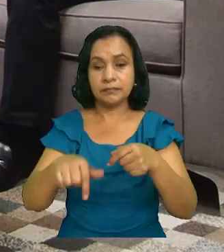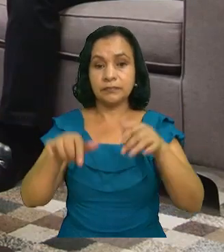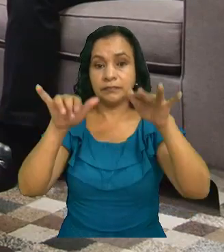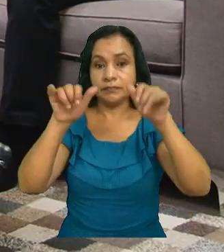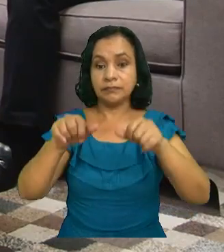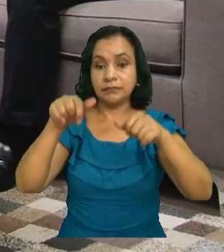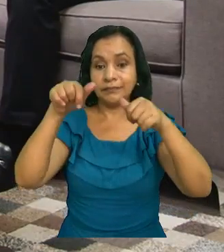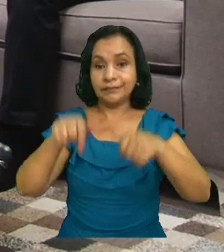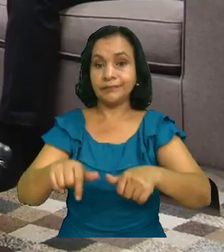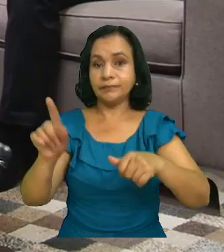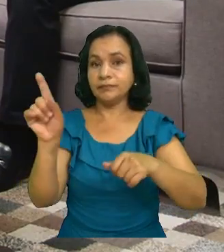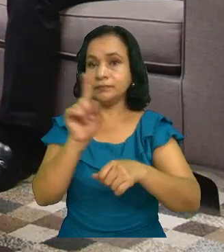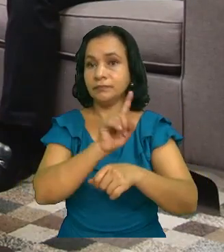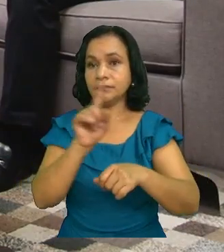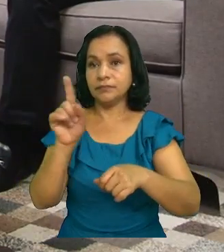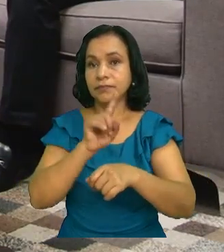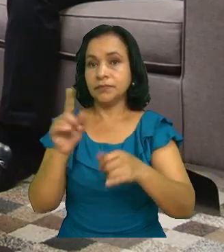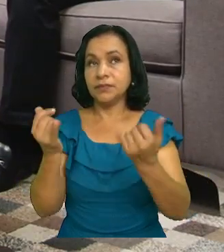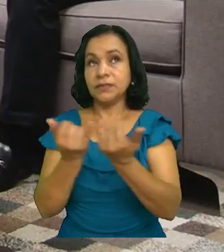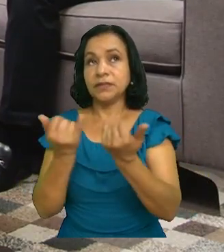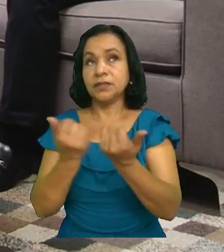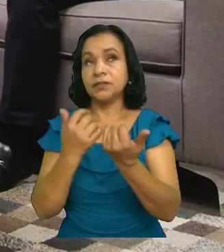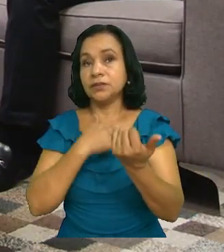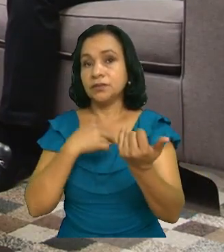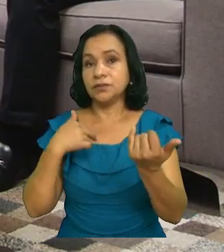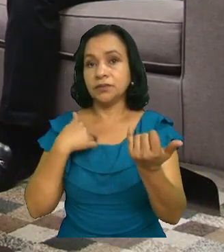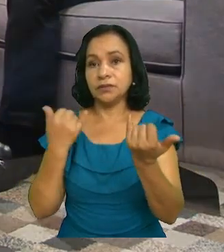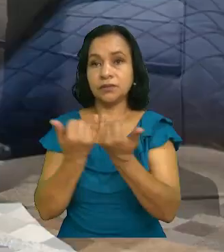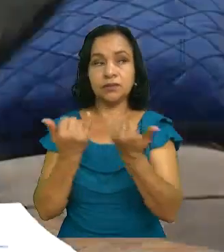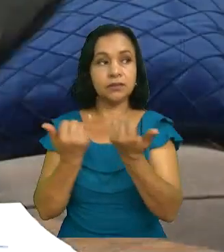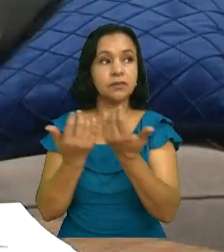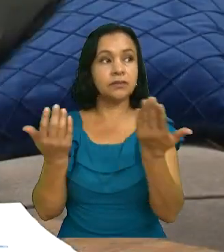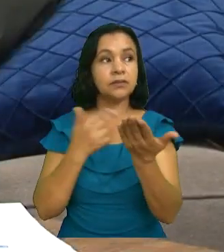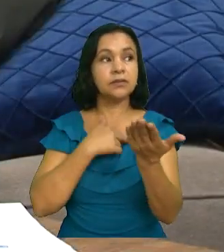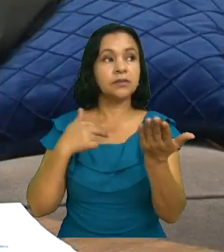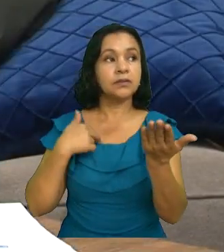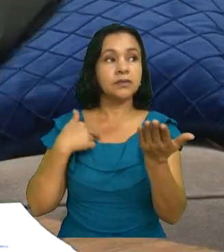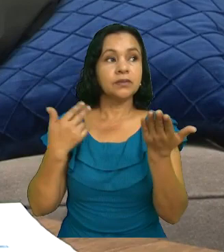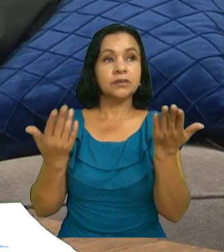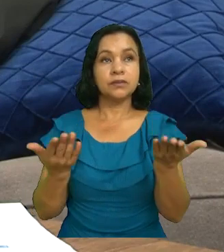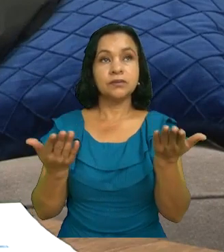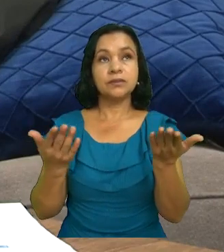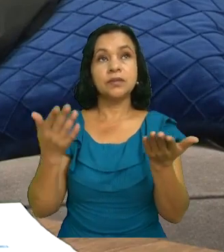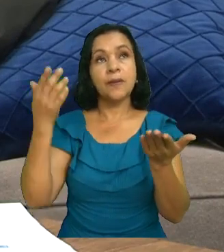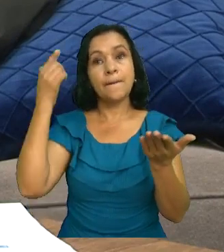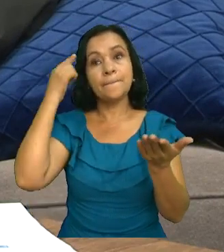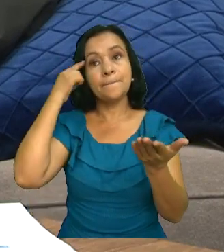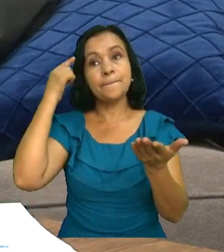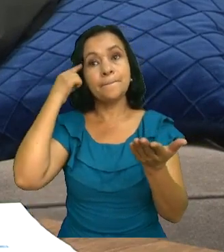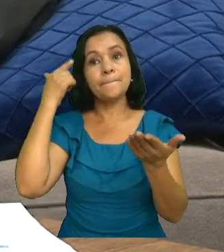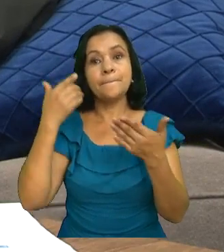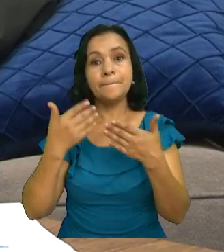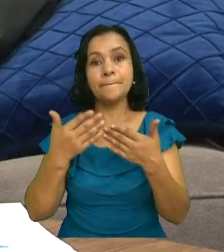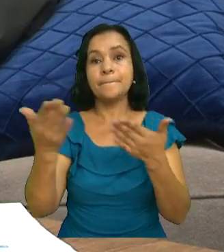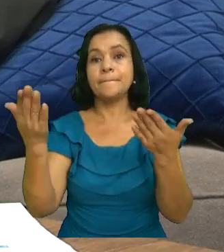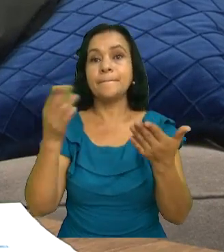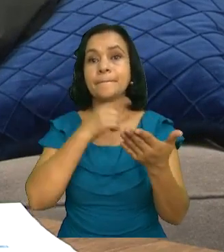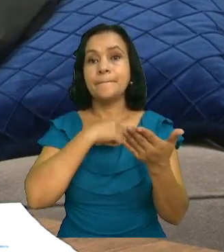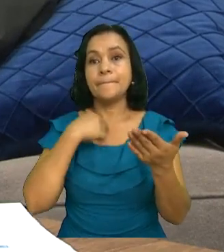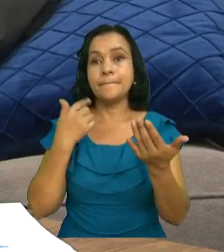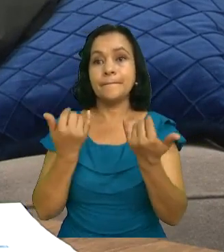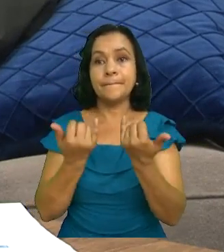la inmediatez, estamos pensando en el largo plazo. Y estamos